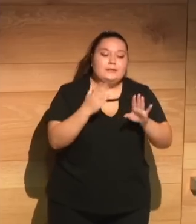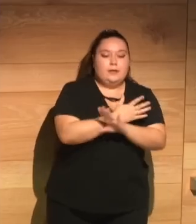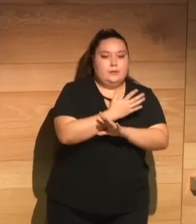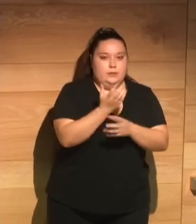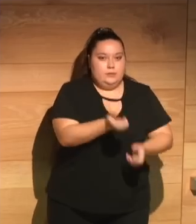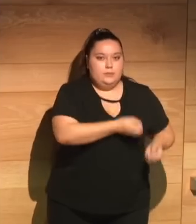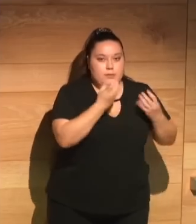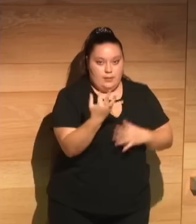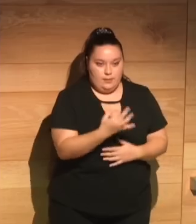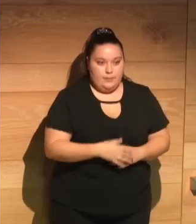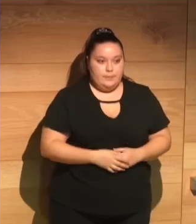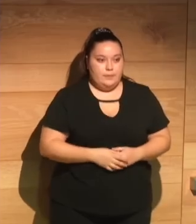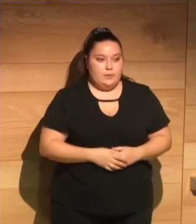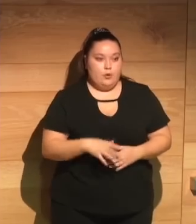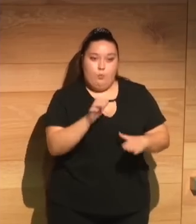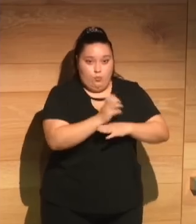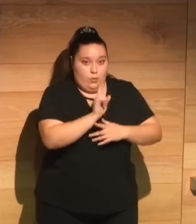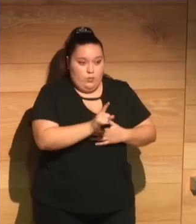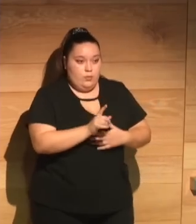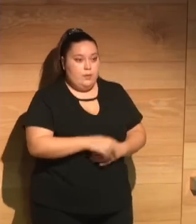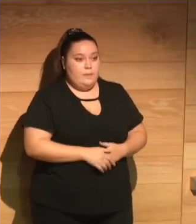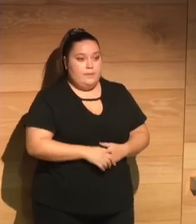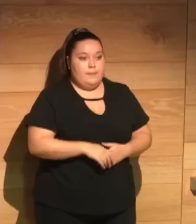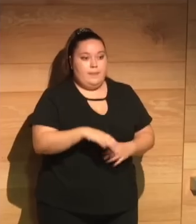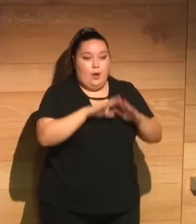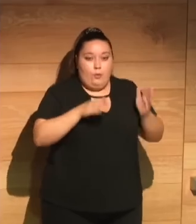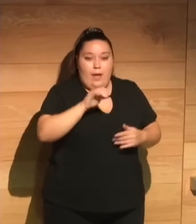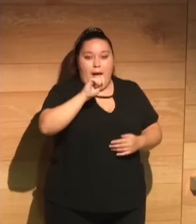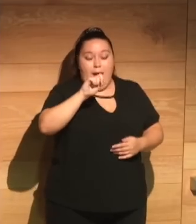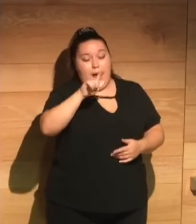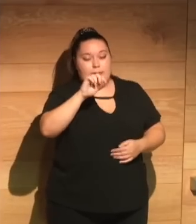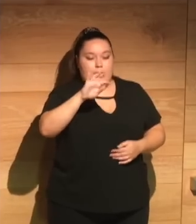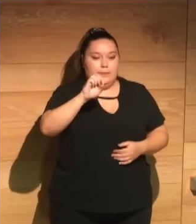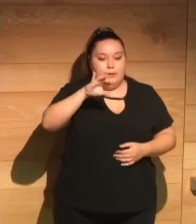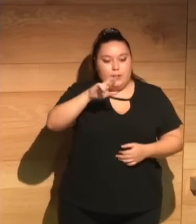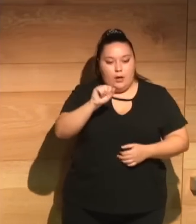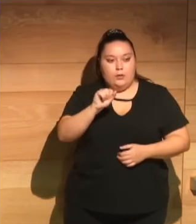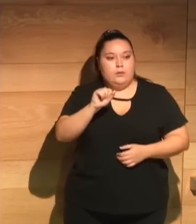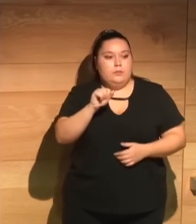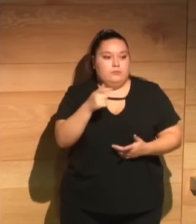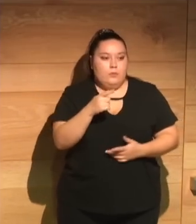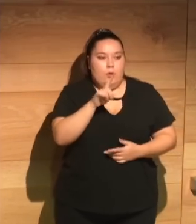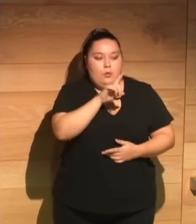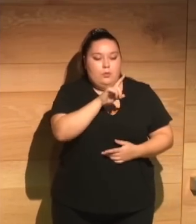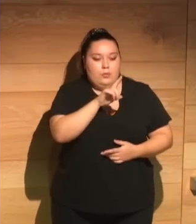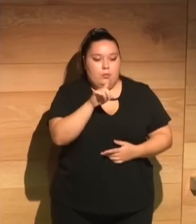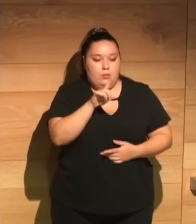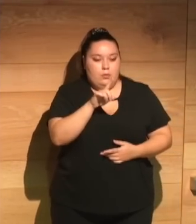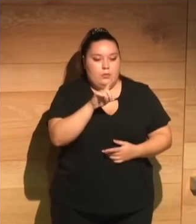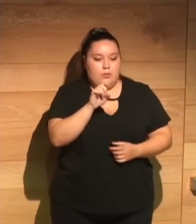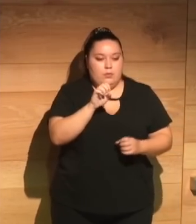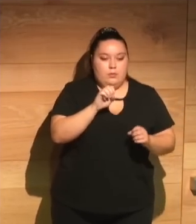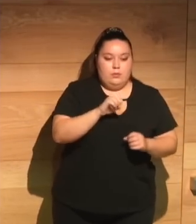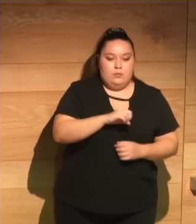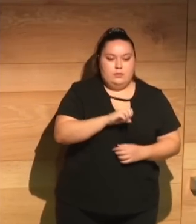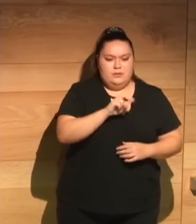¿no? No estaba bromeando. Altamira tendrá 12, 15 mil años, es difícil certificarlo día arriba, día